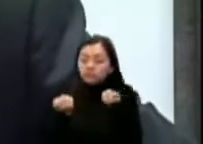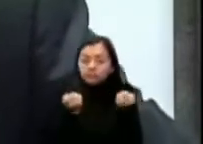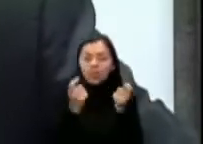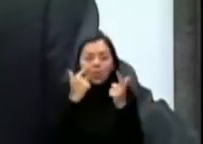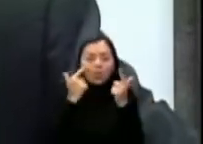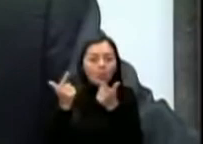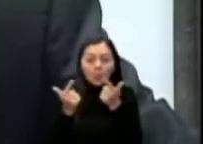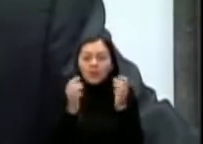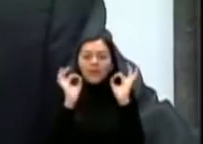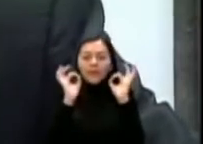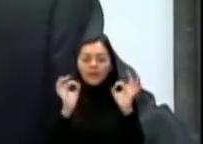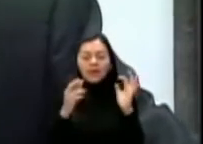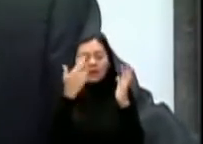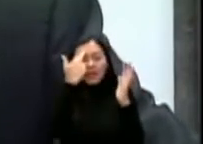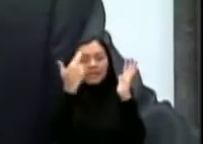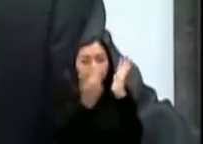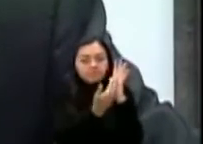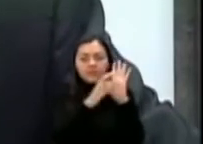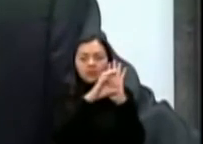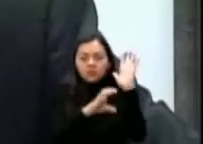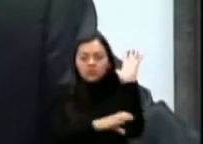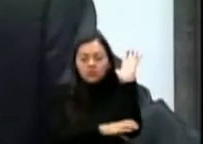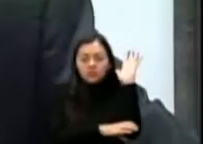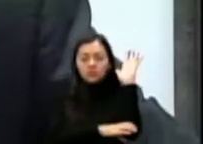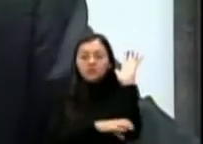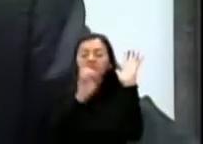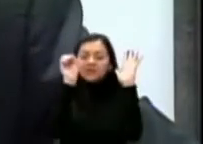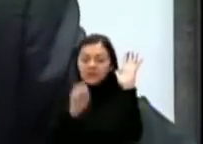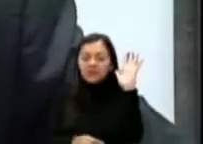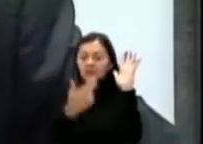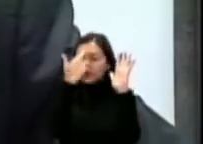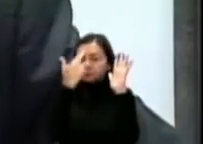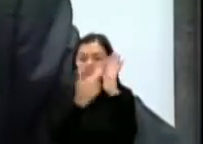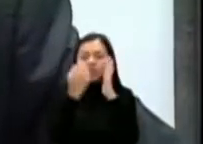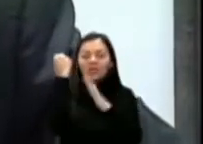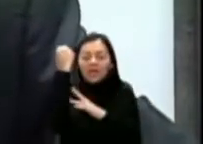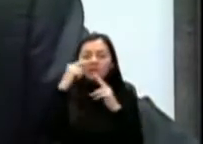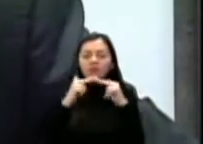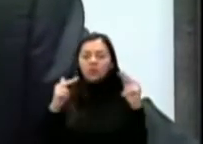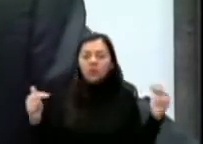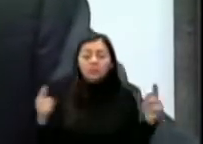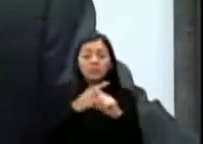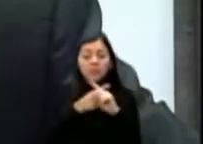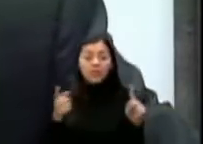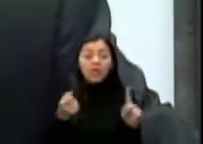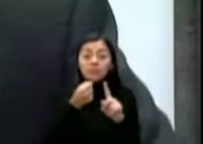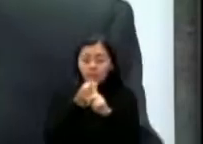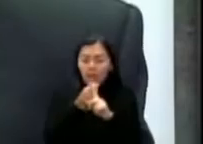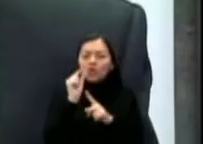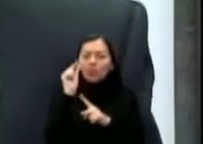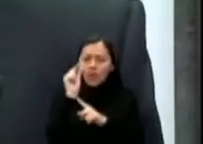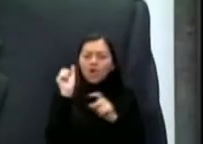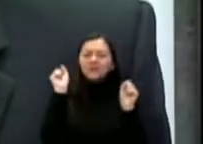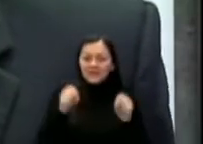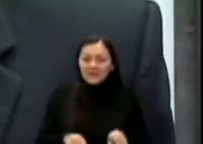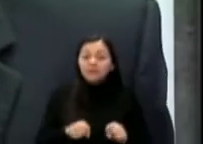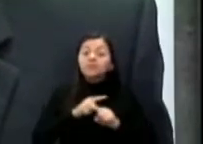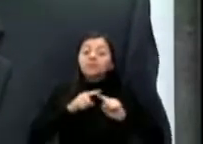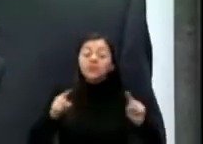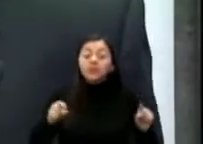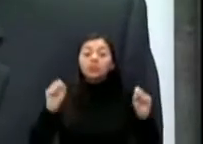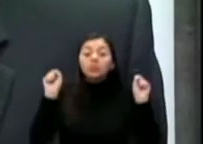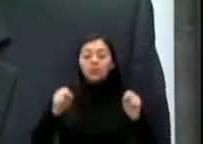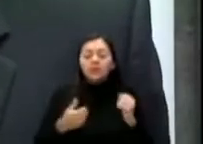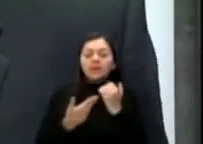hay que minimizar el impacto impacto va a haber pero un impacto completamente controlado y que va a generar recursos